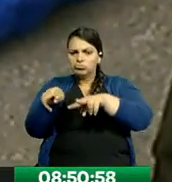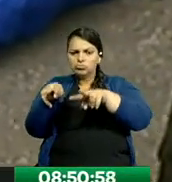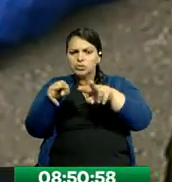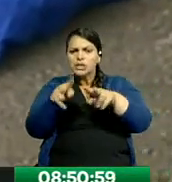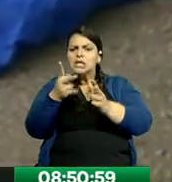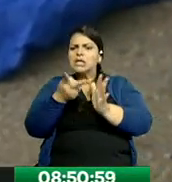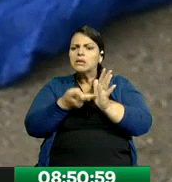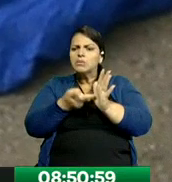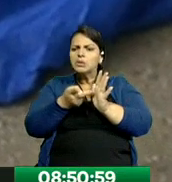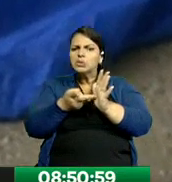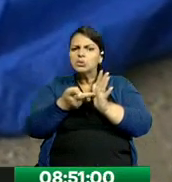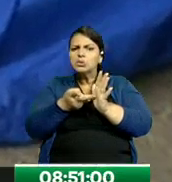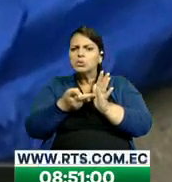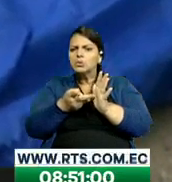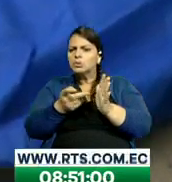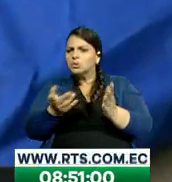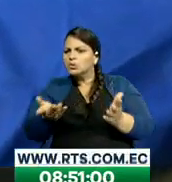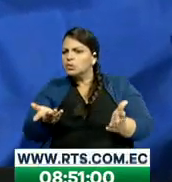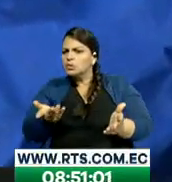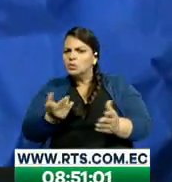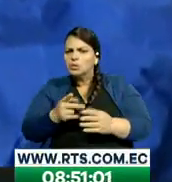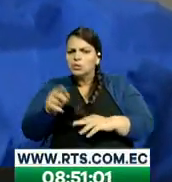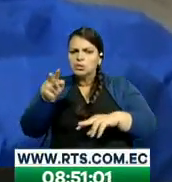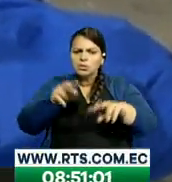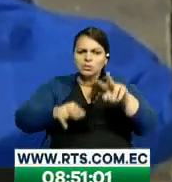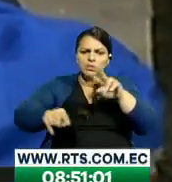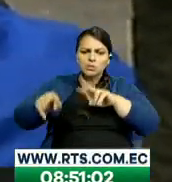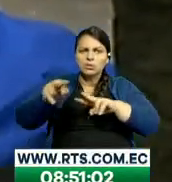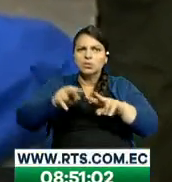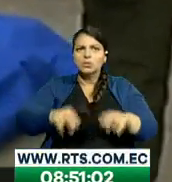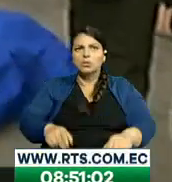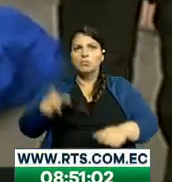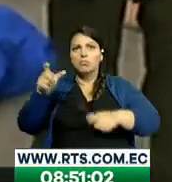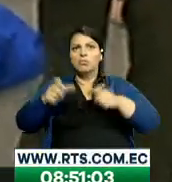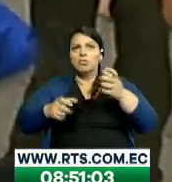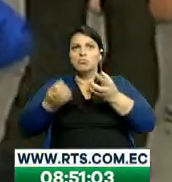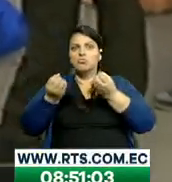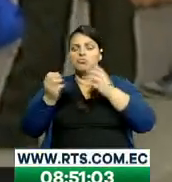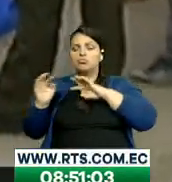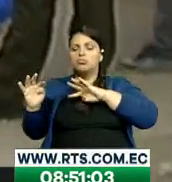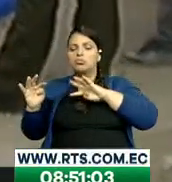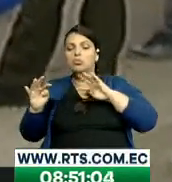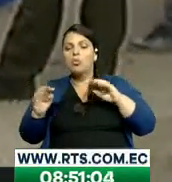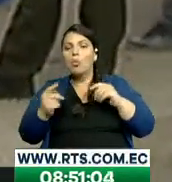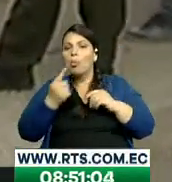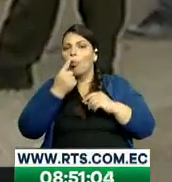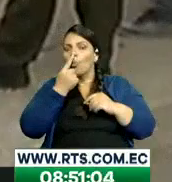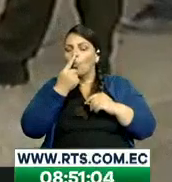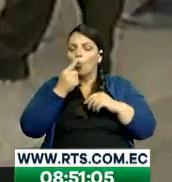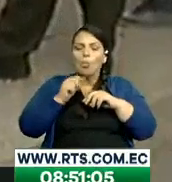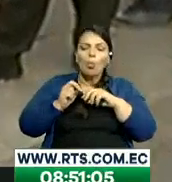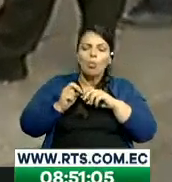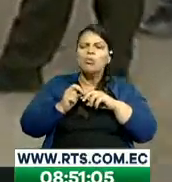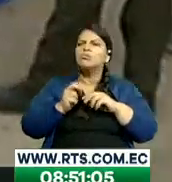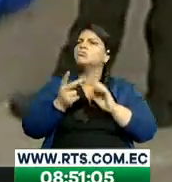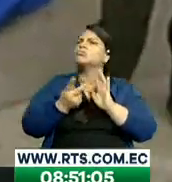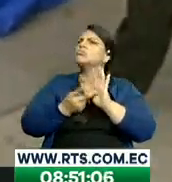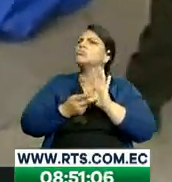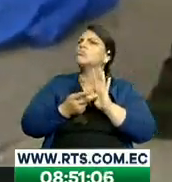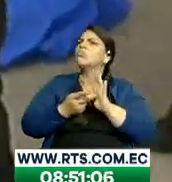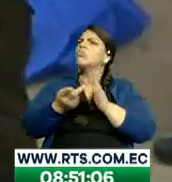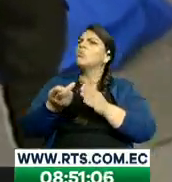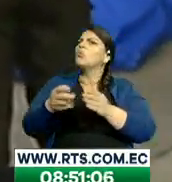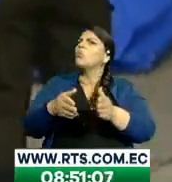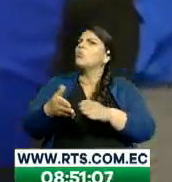respectivo procedimiento a seguir. Asimismo, habitantes del sector se encuentran presentes. Lo que se especula en primera